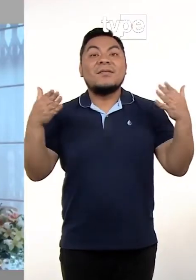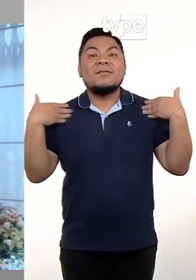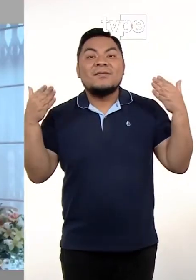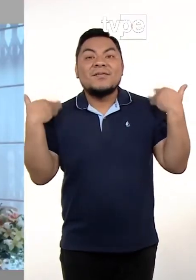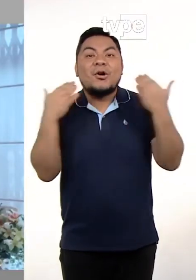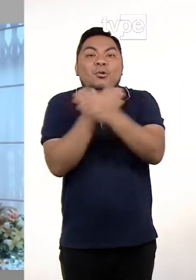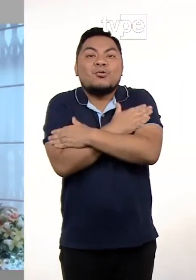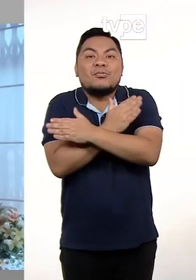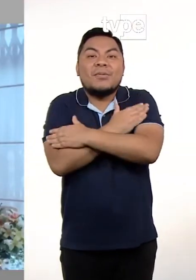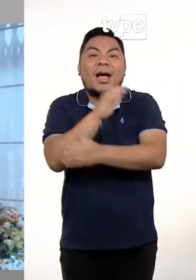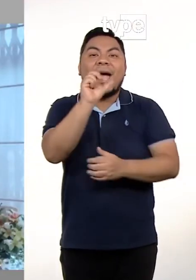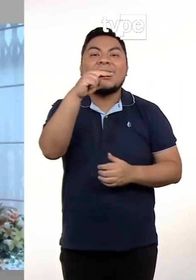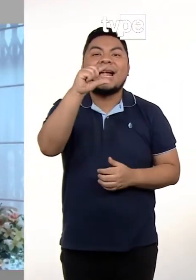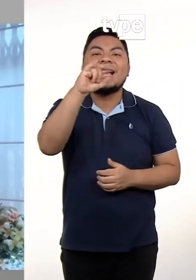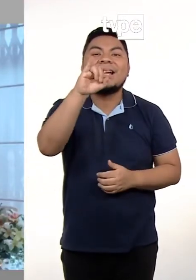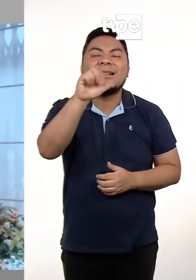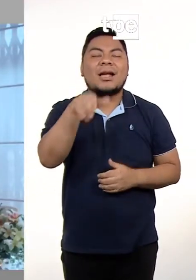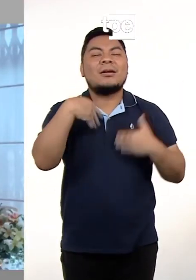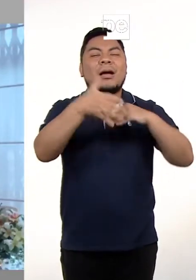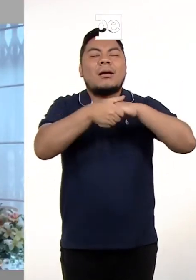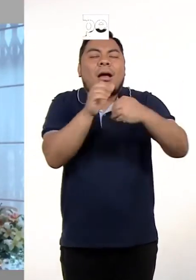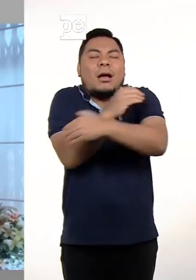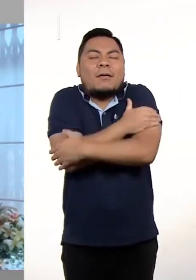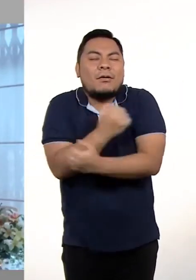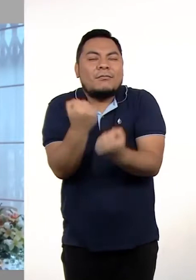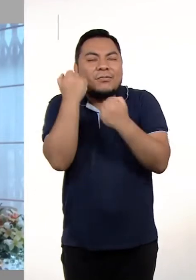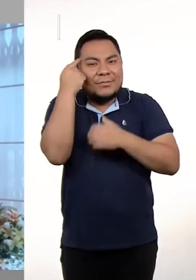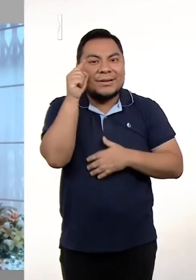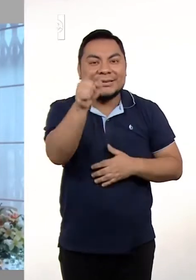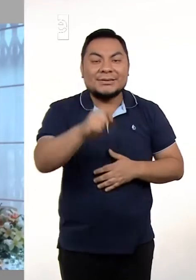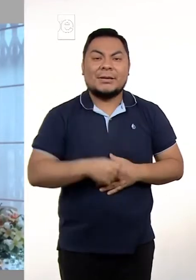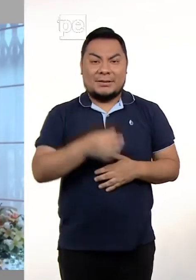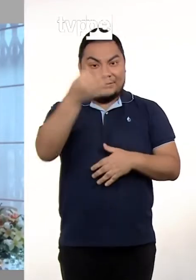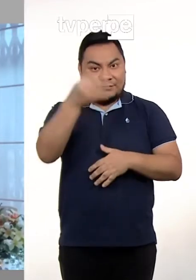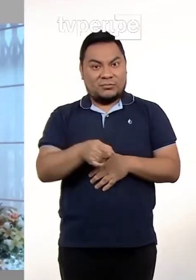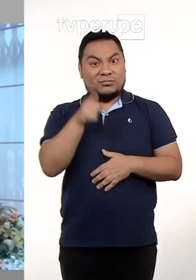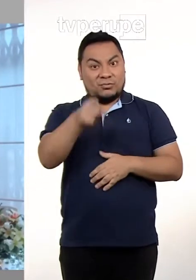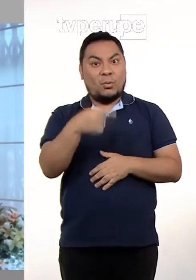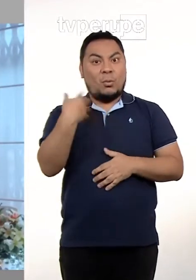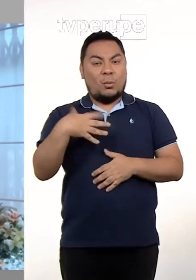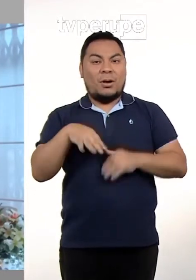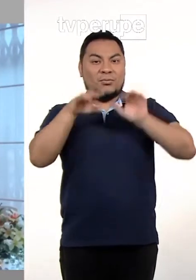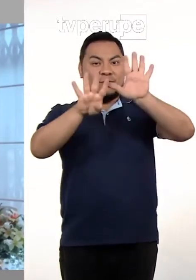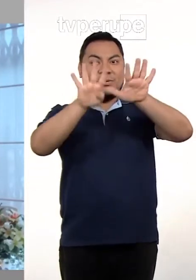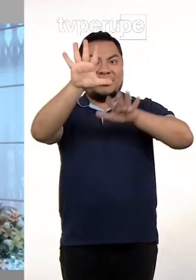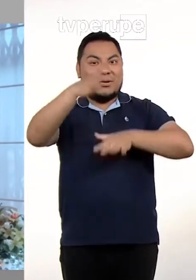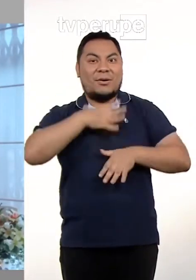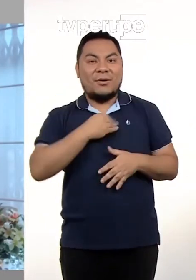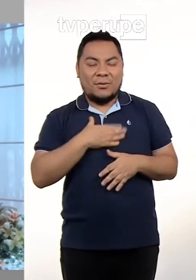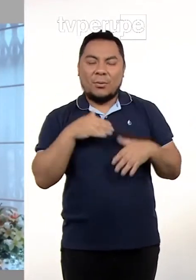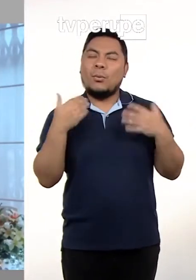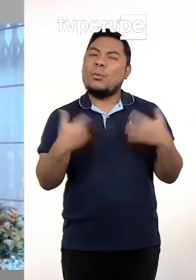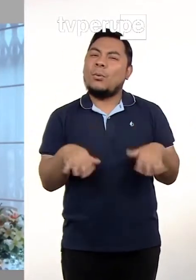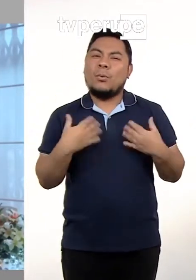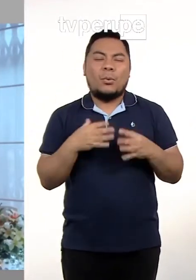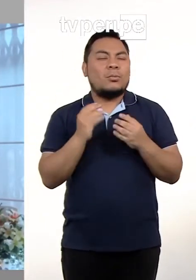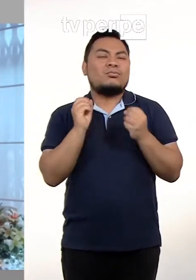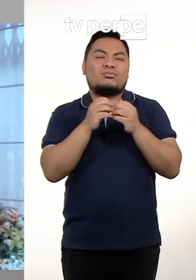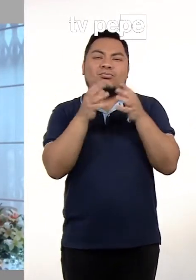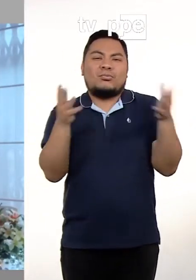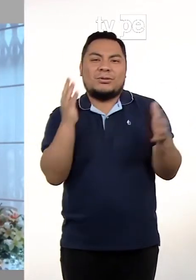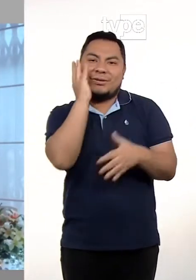¡Feliz cumpleaños, Angelita! Te mandamos un abrazo muy grande. De verdad que cumplir 95 años es algo muy,